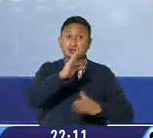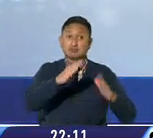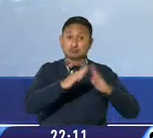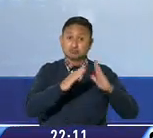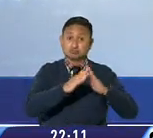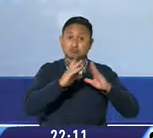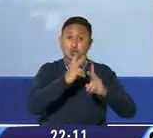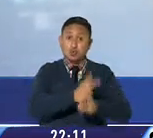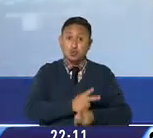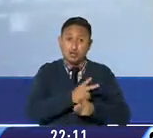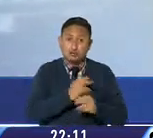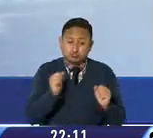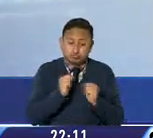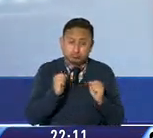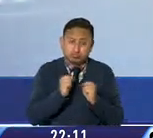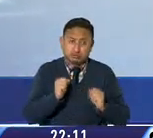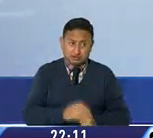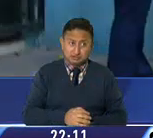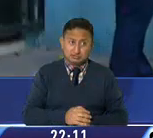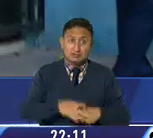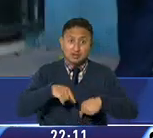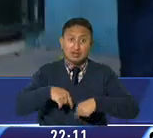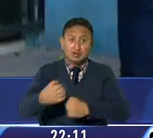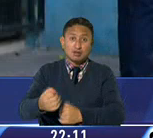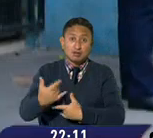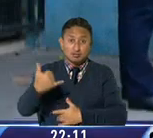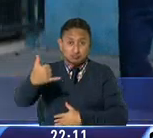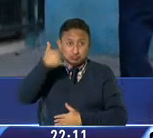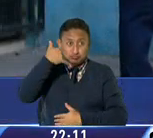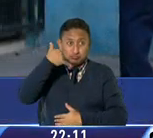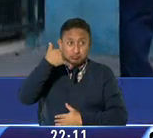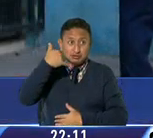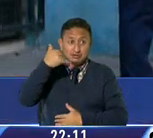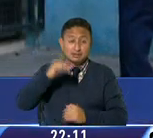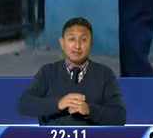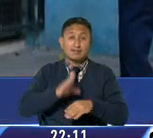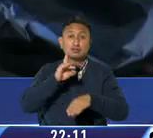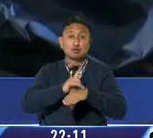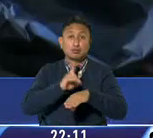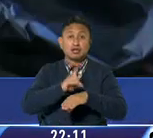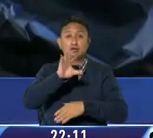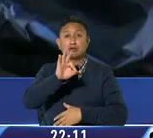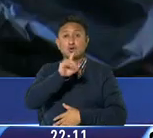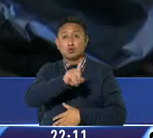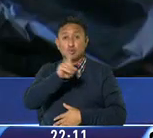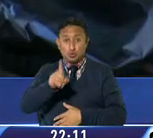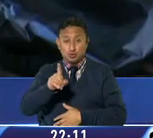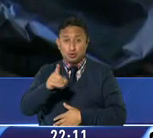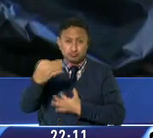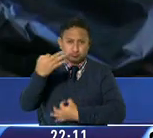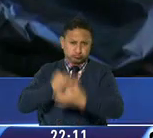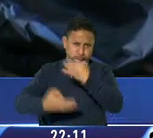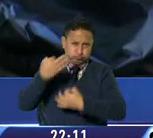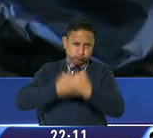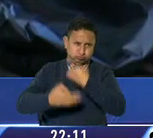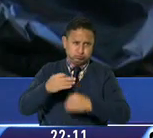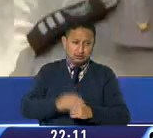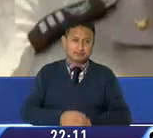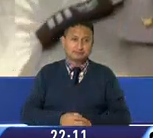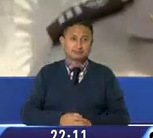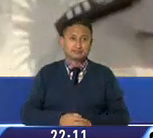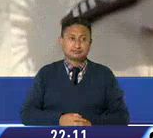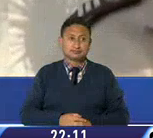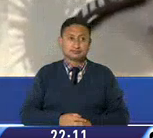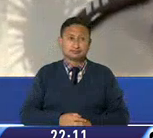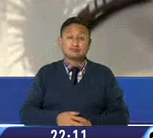protegerlo del frío. Recibían información vía telefónica mediante un médico que el EQ911 les asignó para esa emergencia. Se notaba